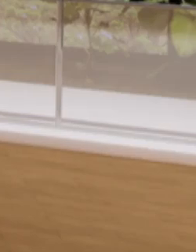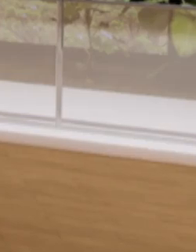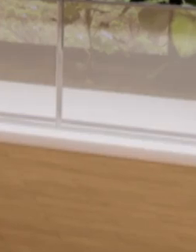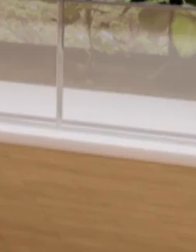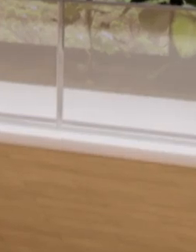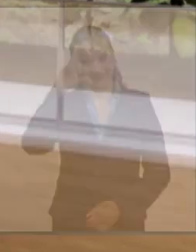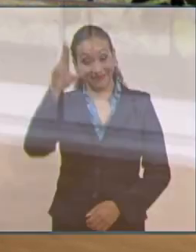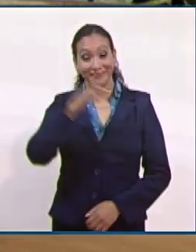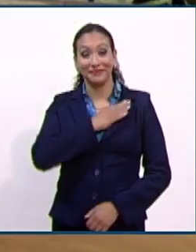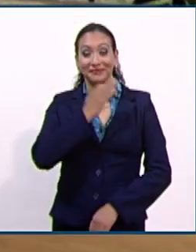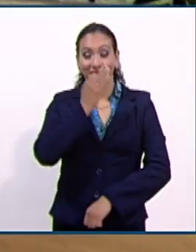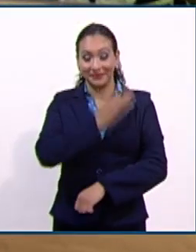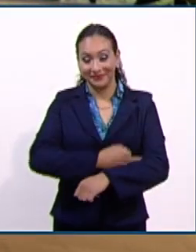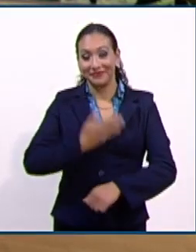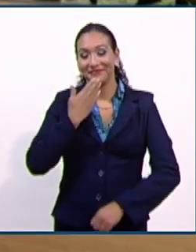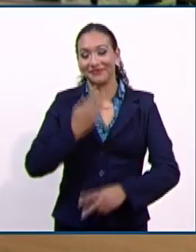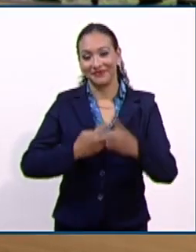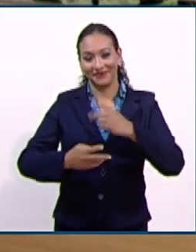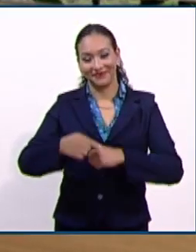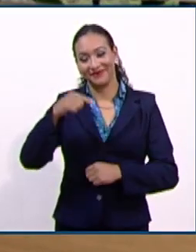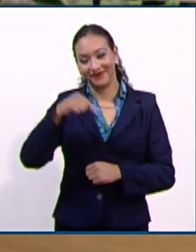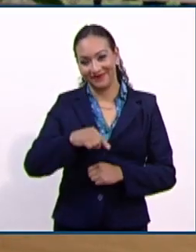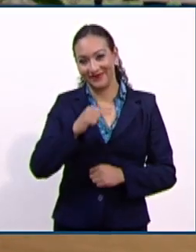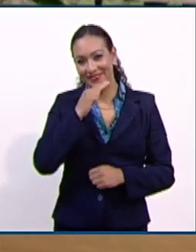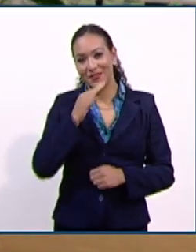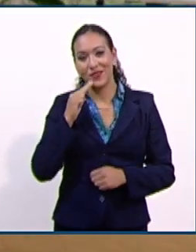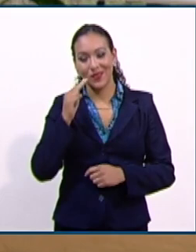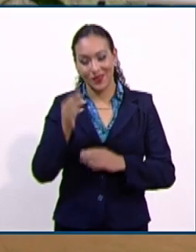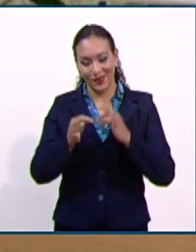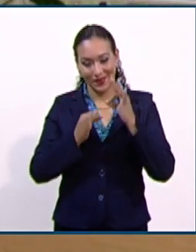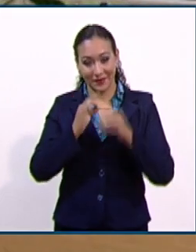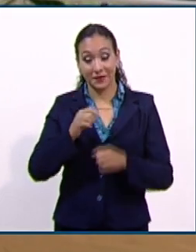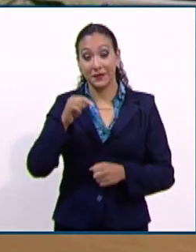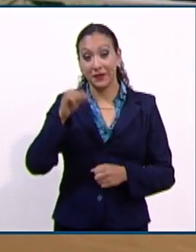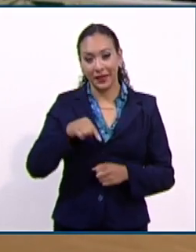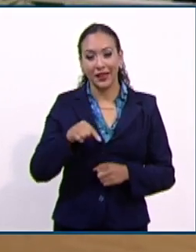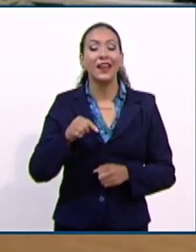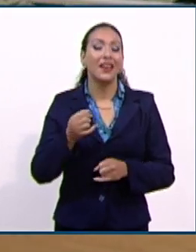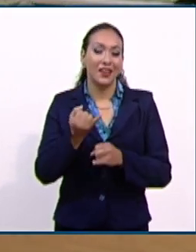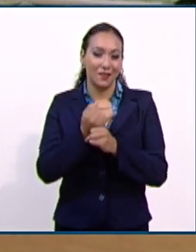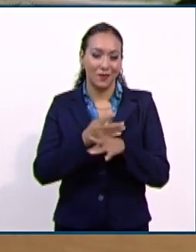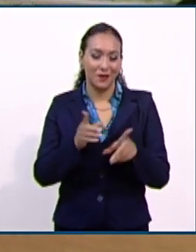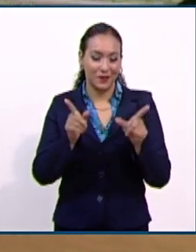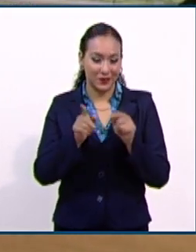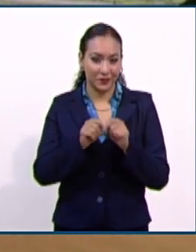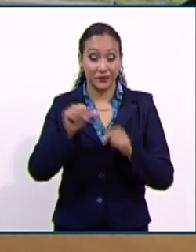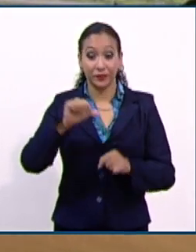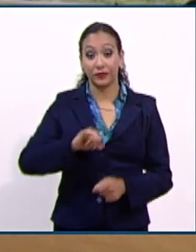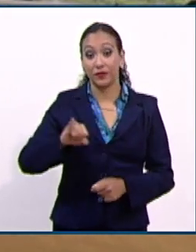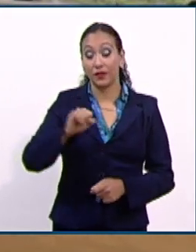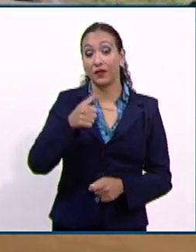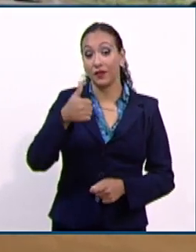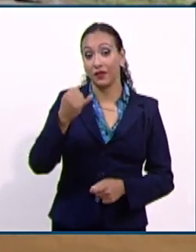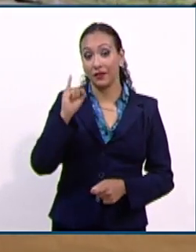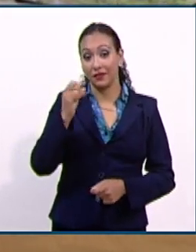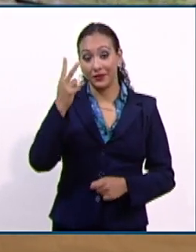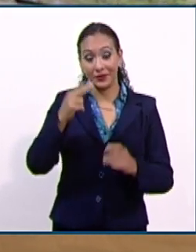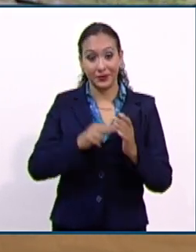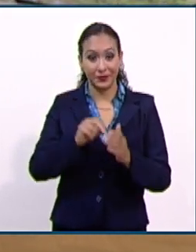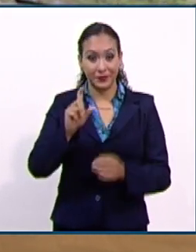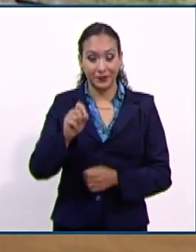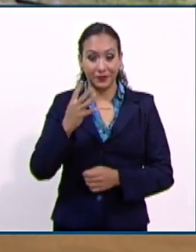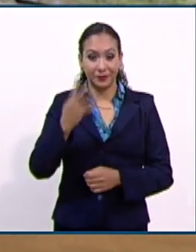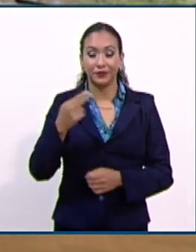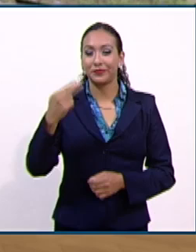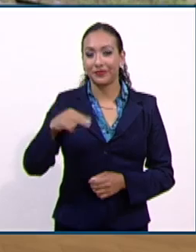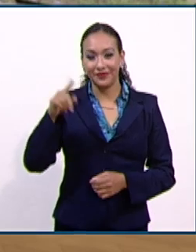Hola, ¿qué tal? Muy buenas tardes. Les damos la más cordial bienvenida a este espacio de noticias corte informativo, hoy que es jueves 6 de junio de 2024.